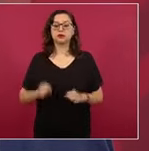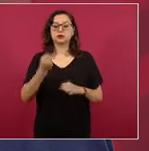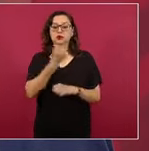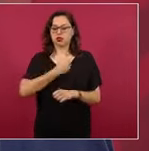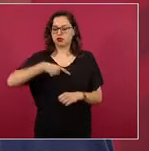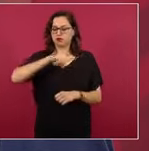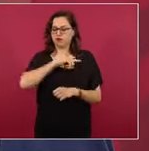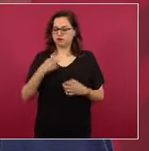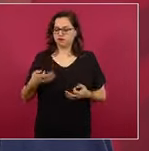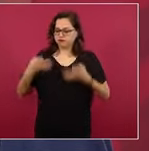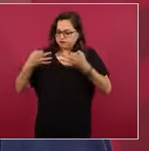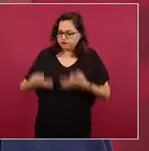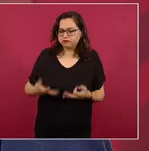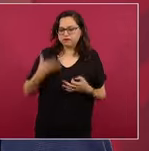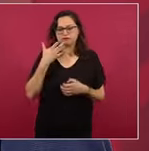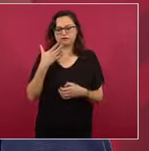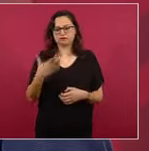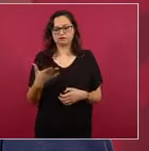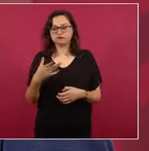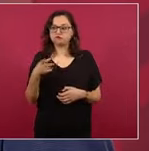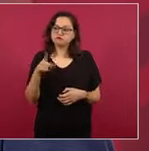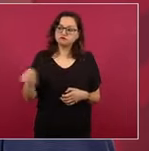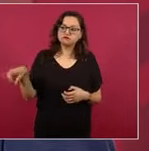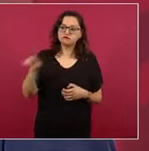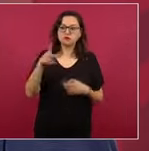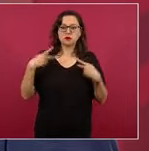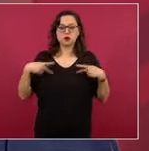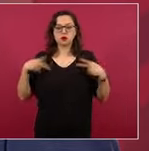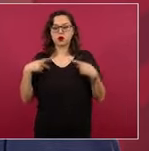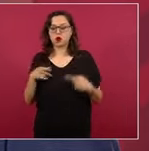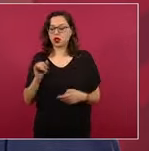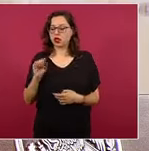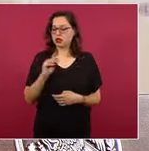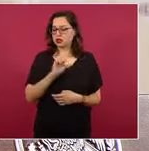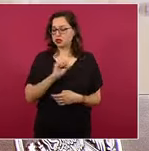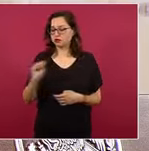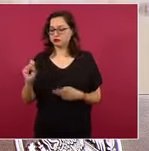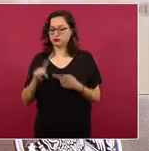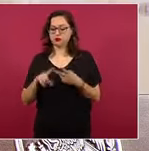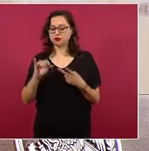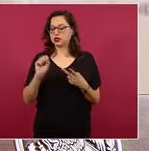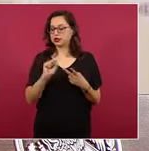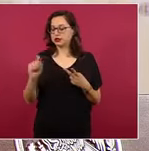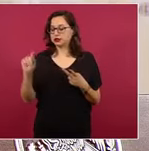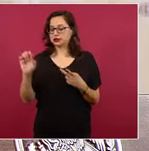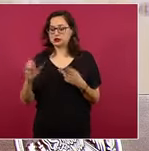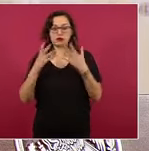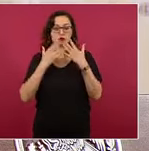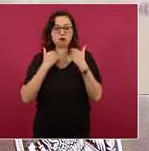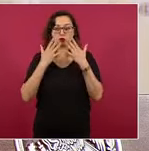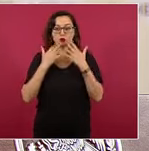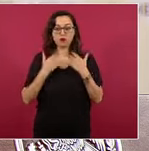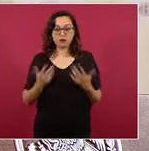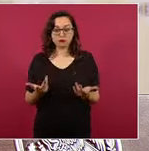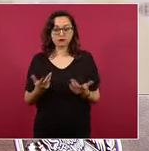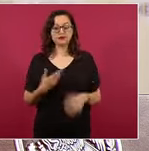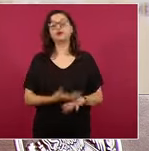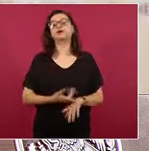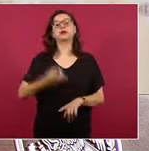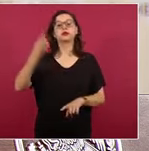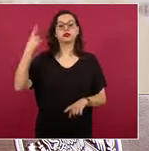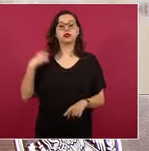para quienes no tienen seguridad social. Esto lo íbamos a hacer desde el principio